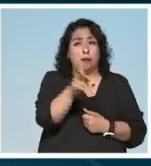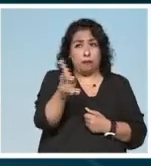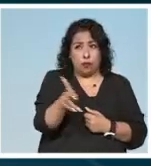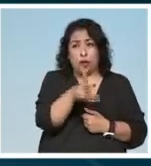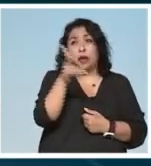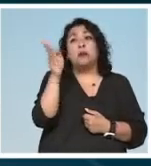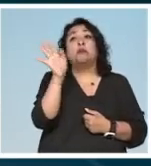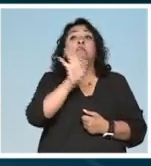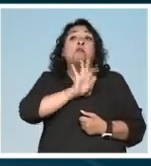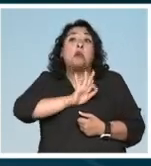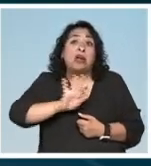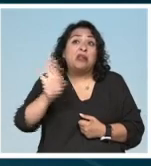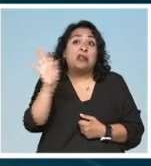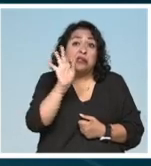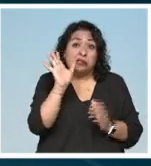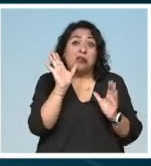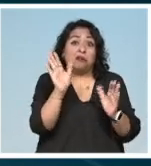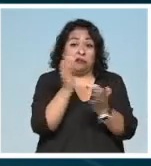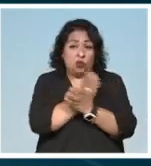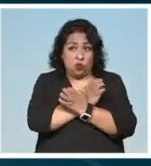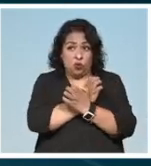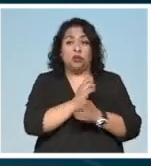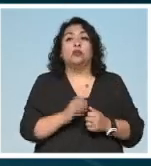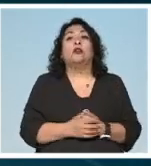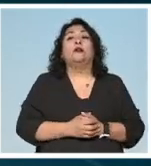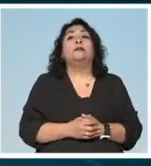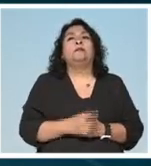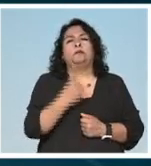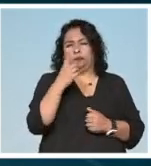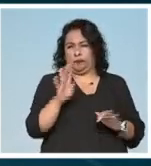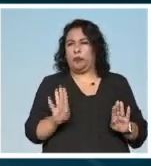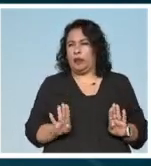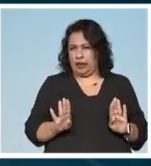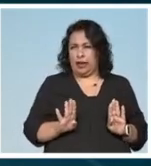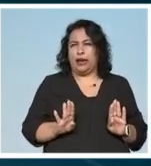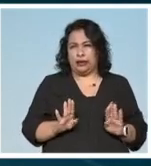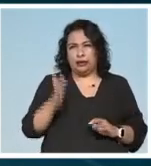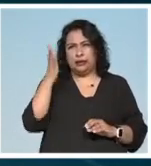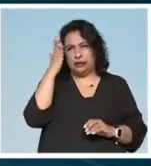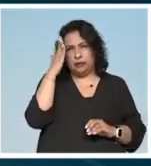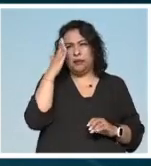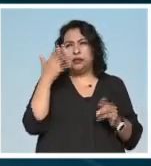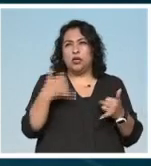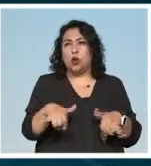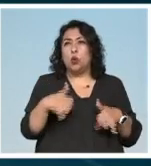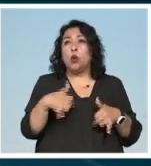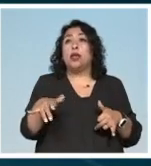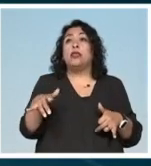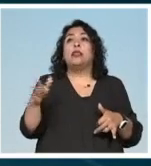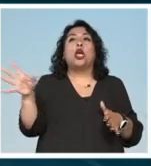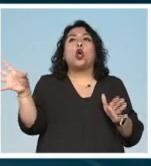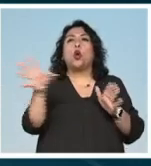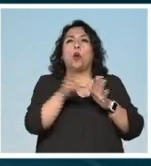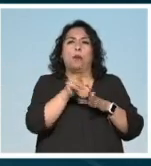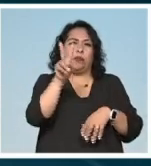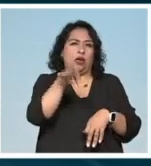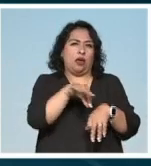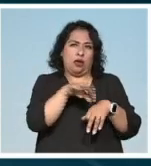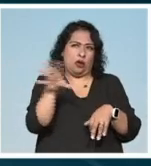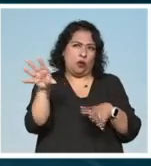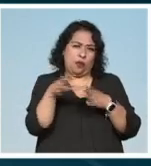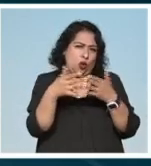una posibilidad de educar. Una de las características principales del juguete es que copian, a final de cuentas, la realidad.